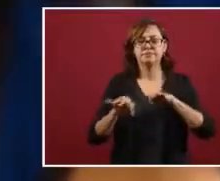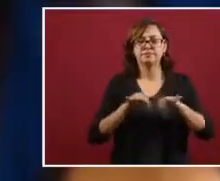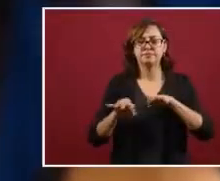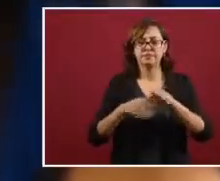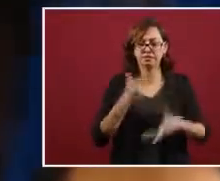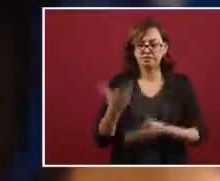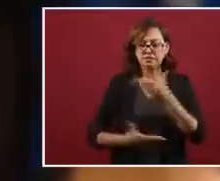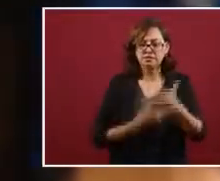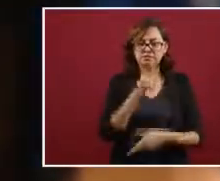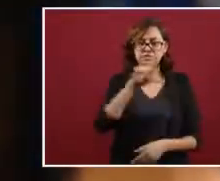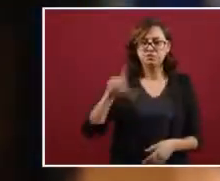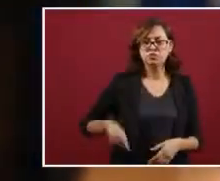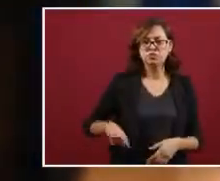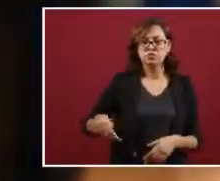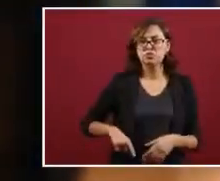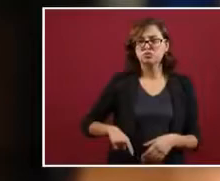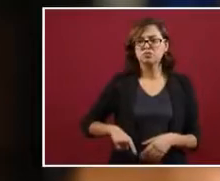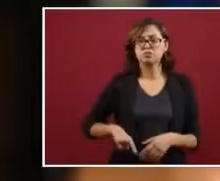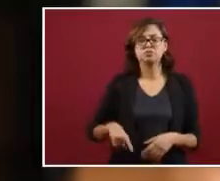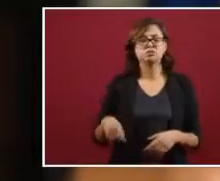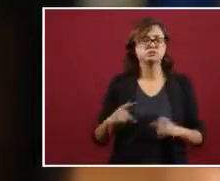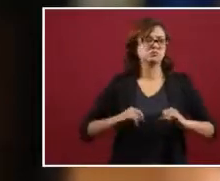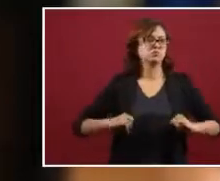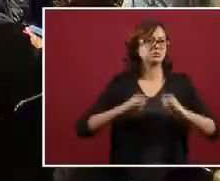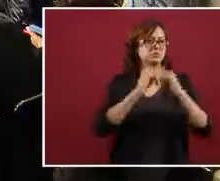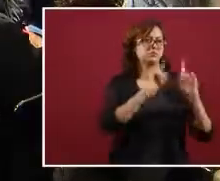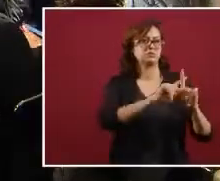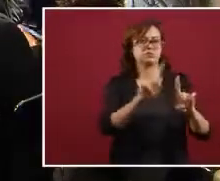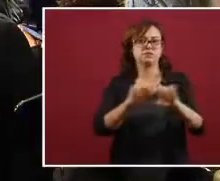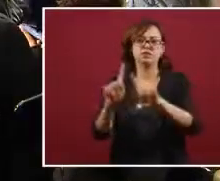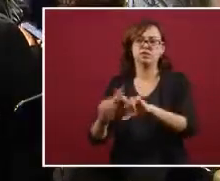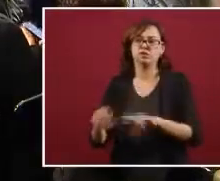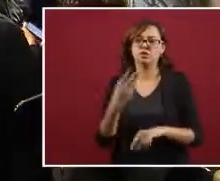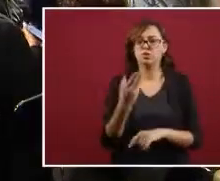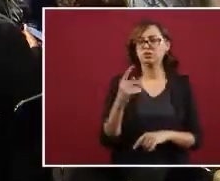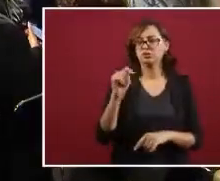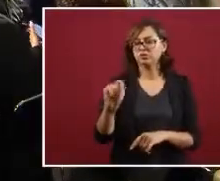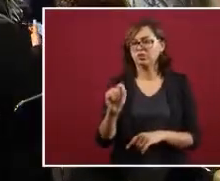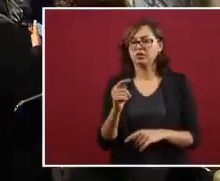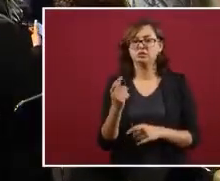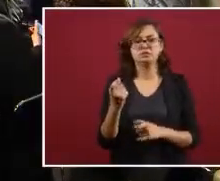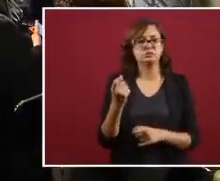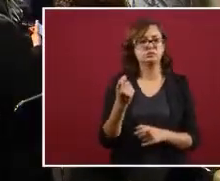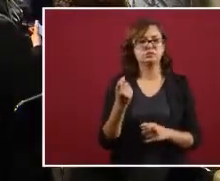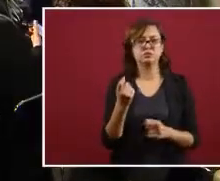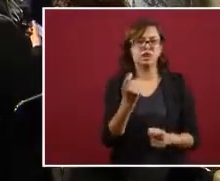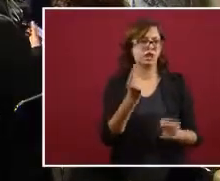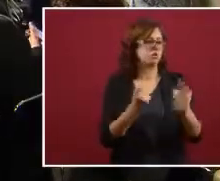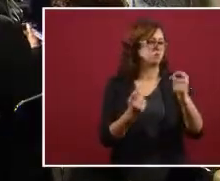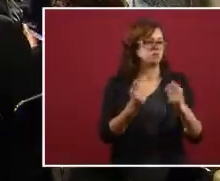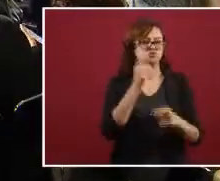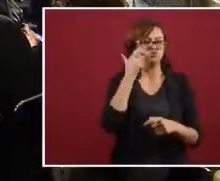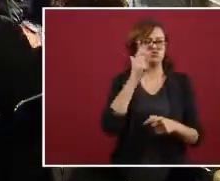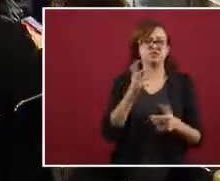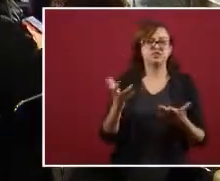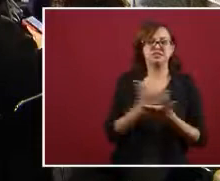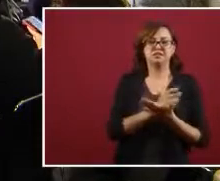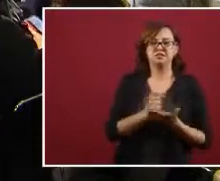servicio público, de las dependencias de la cuarta transformación, al margen de los que no quieren ganar poco, de los que rechazan la